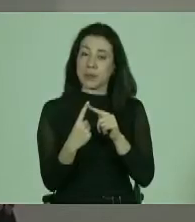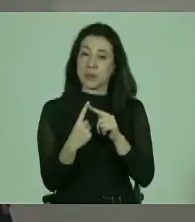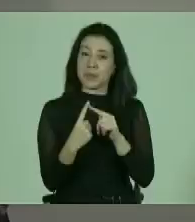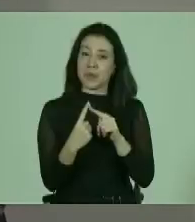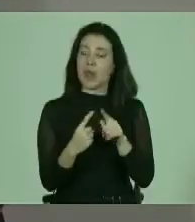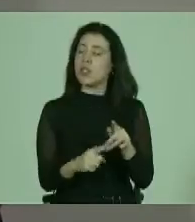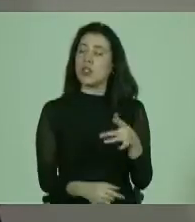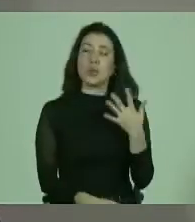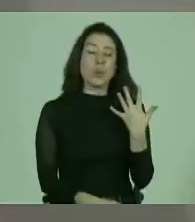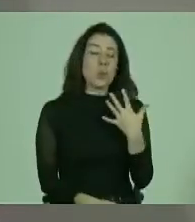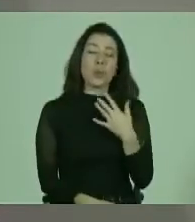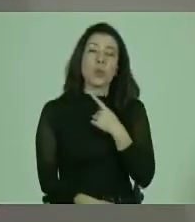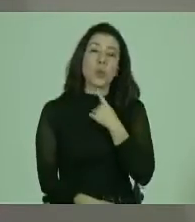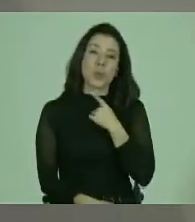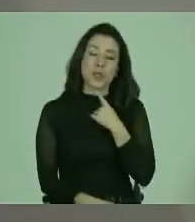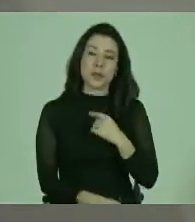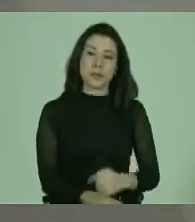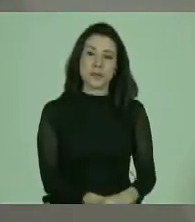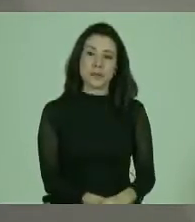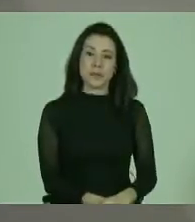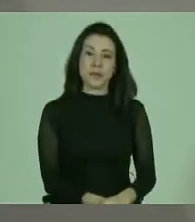es muy interesante